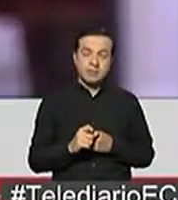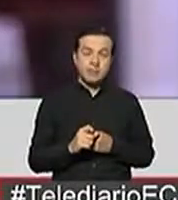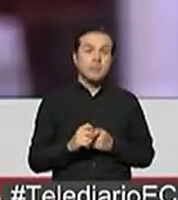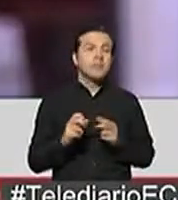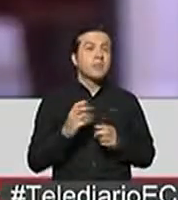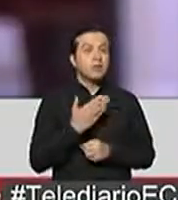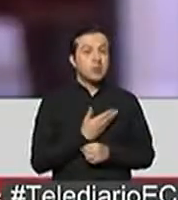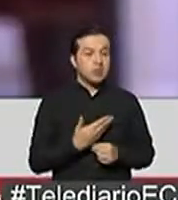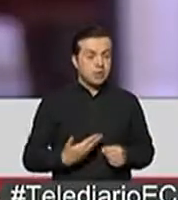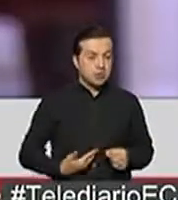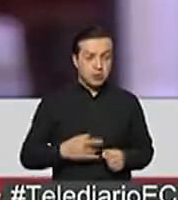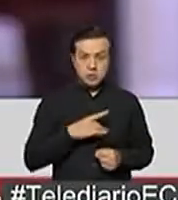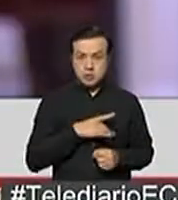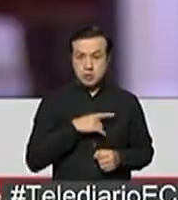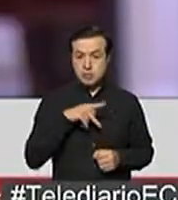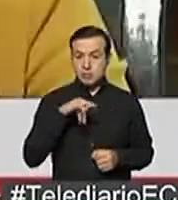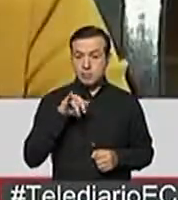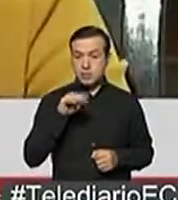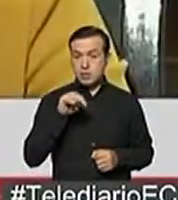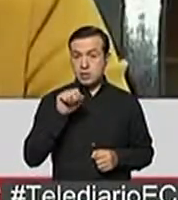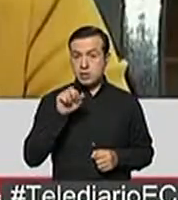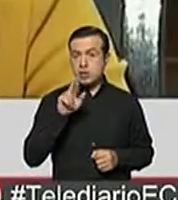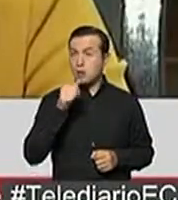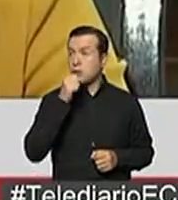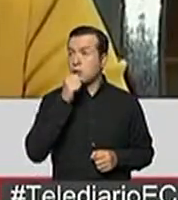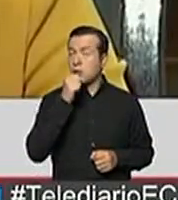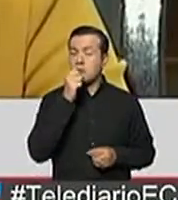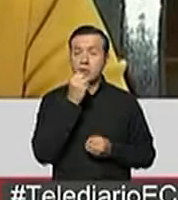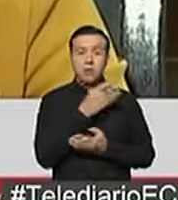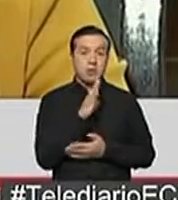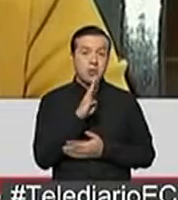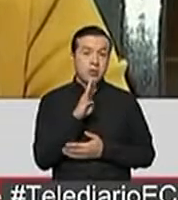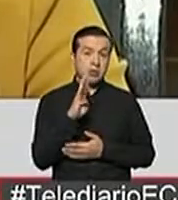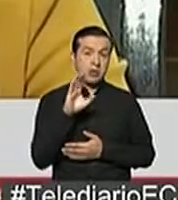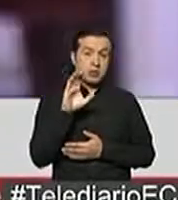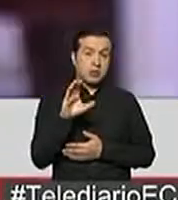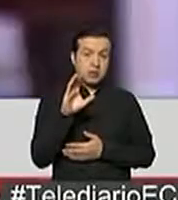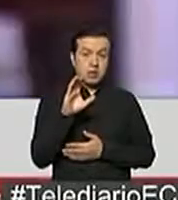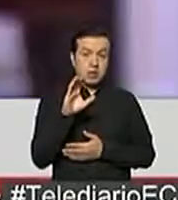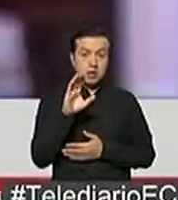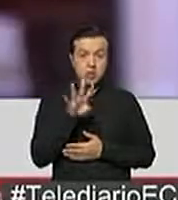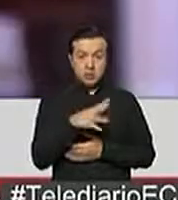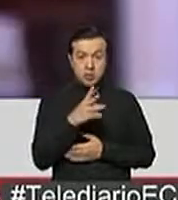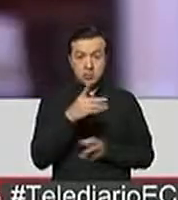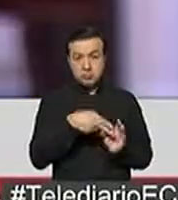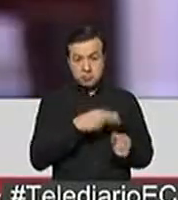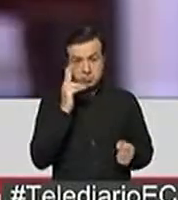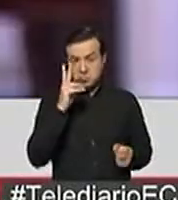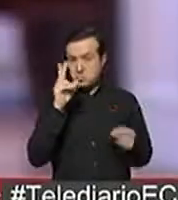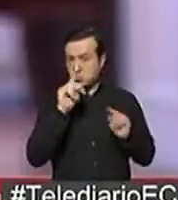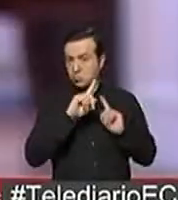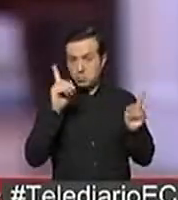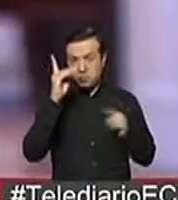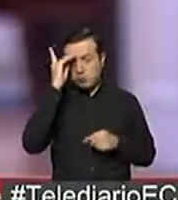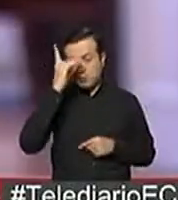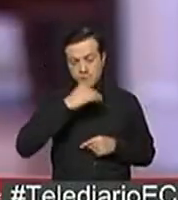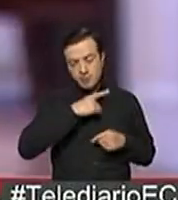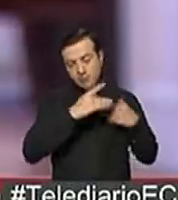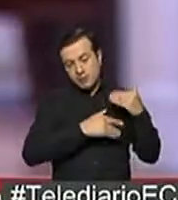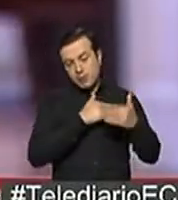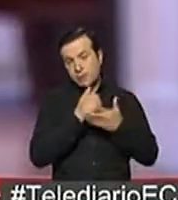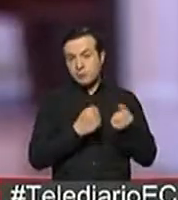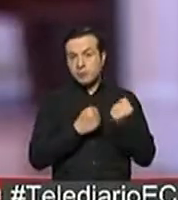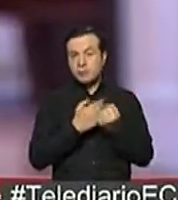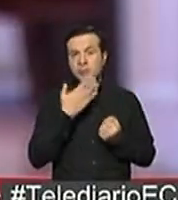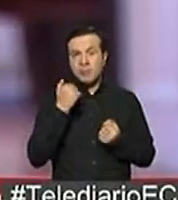el presidente de Chile, Sebastián Piñera, aseguró en entrevista para la BBC de Londres que no renunciará a su cargo y espera que las decisiones que ha tomado ayuden a